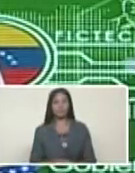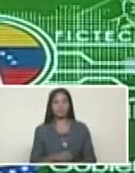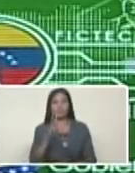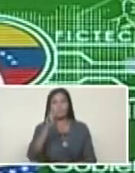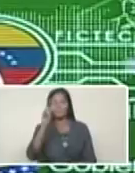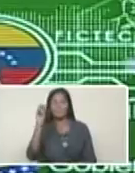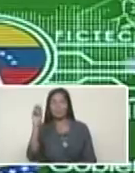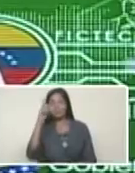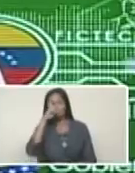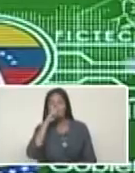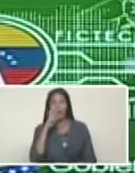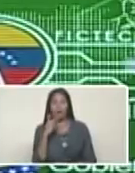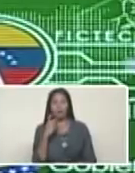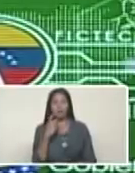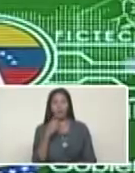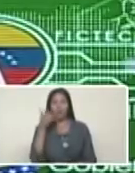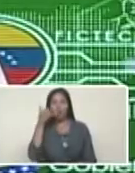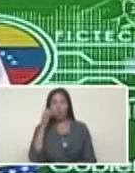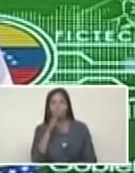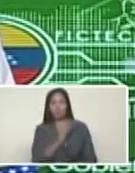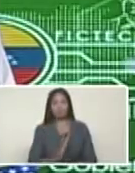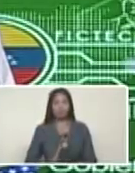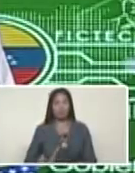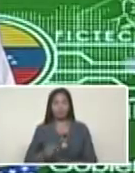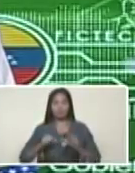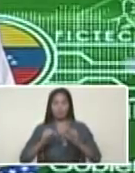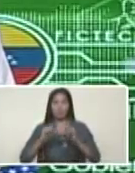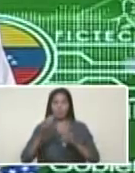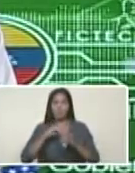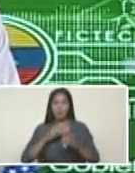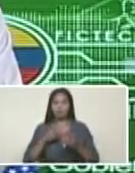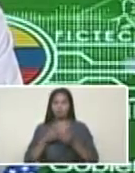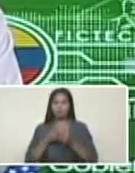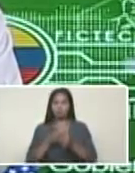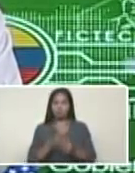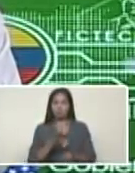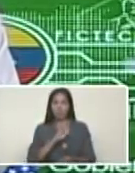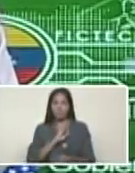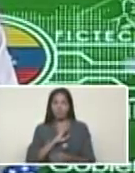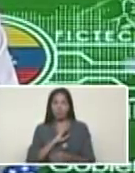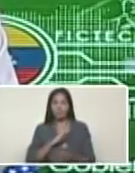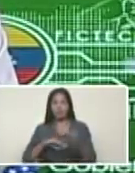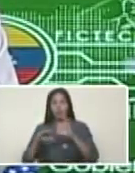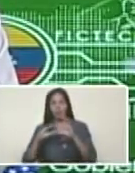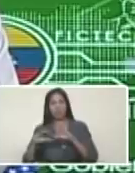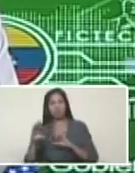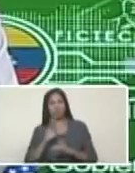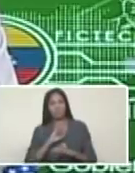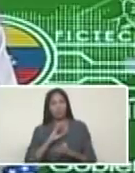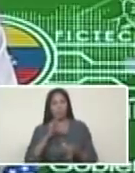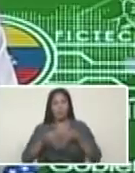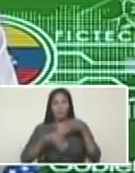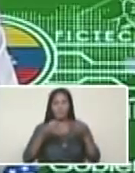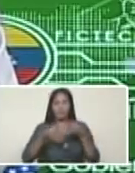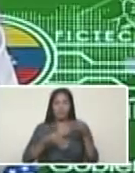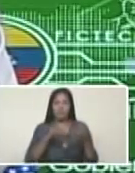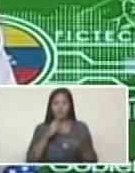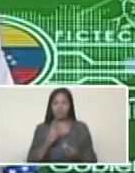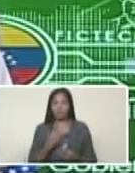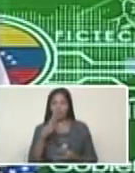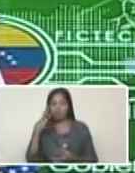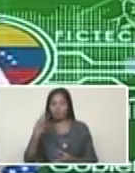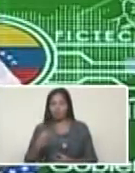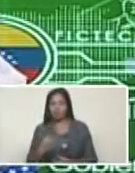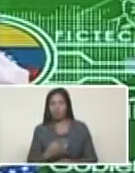años de aló presidente. Y debemos continuar en su legado, en su senda, comunicando, explicando, diciendo la